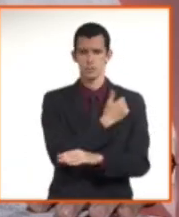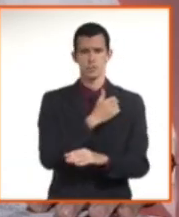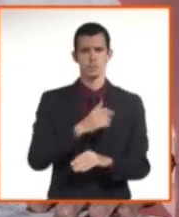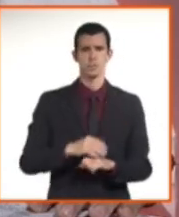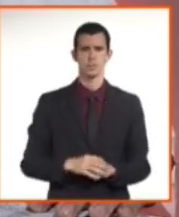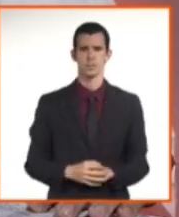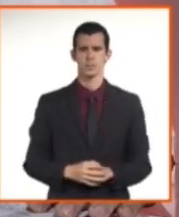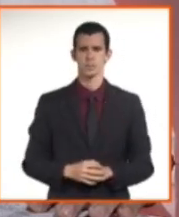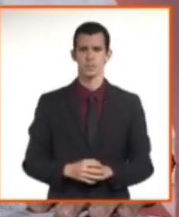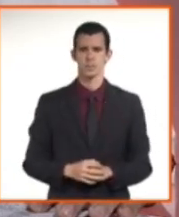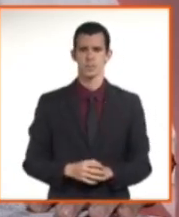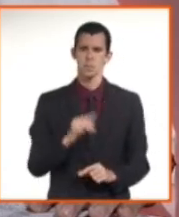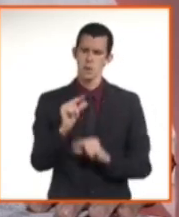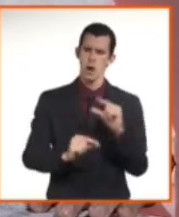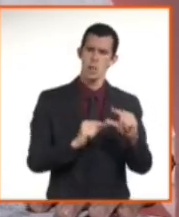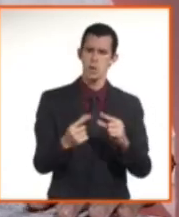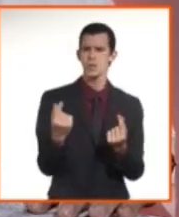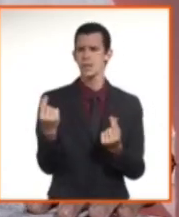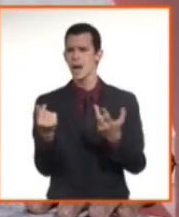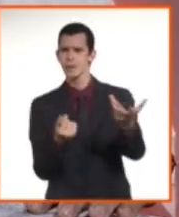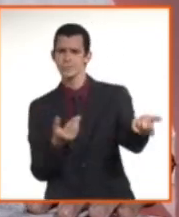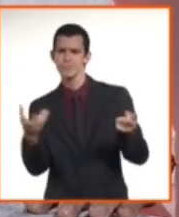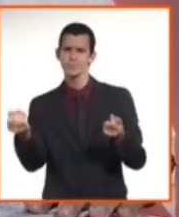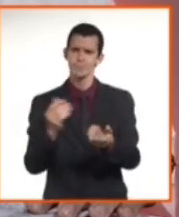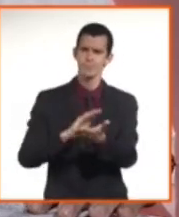Se están recuperando paulatinamente